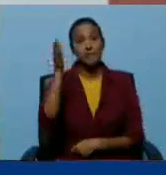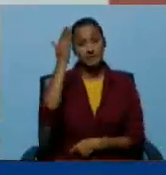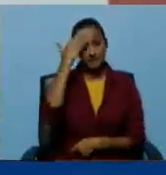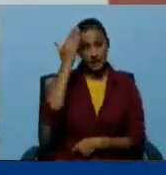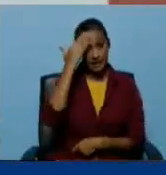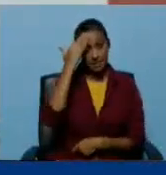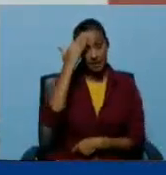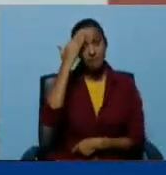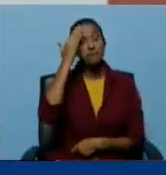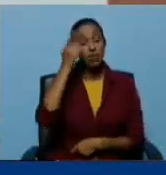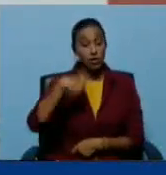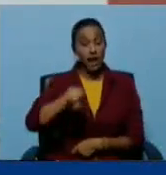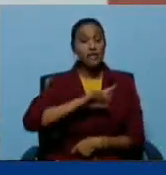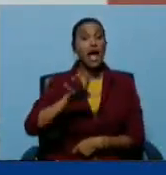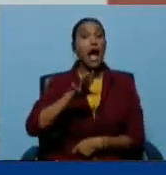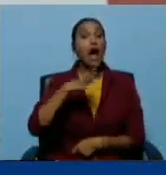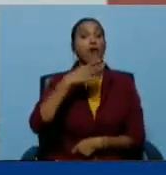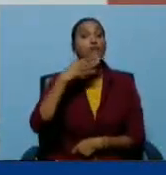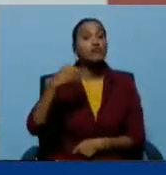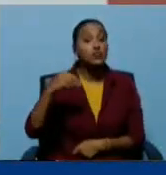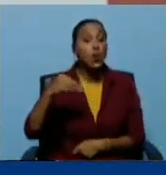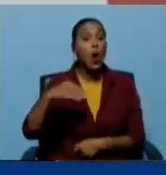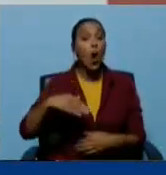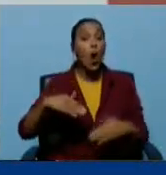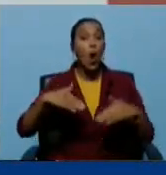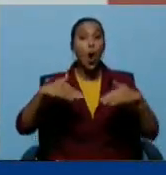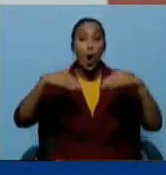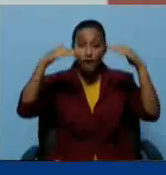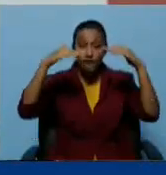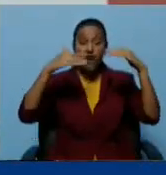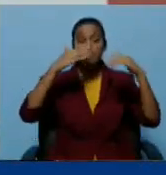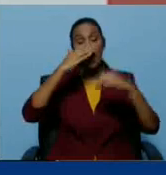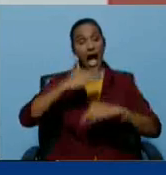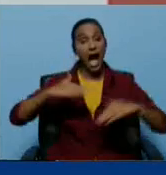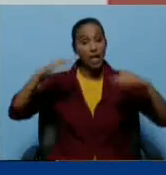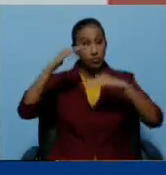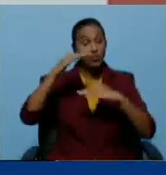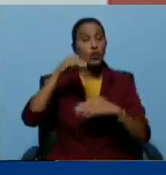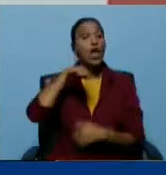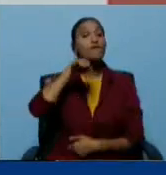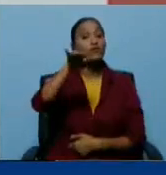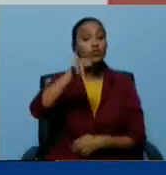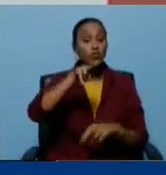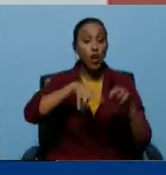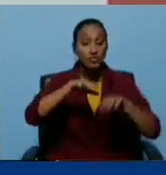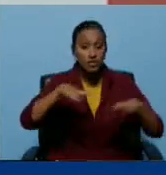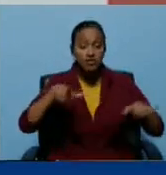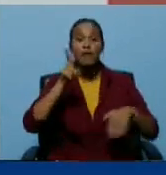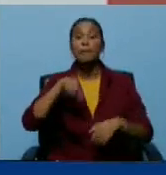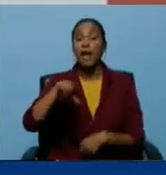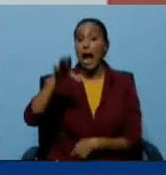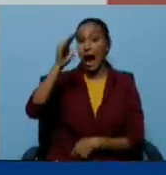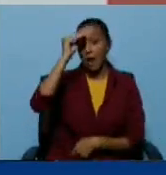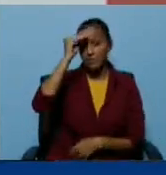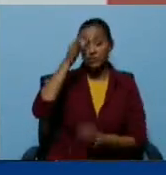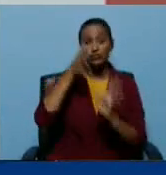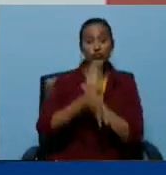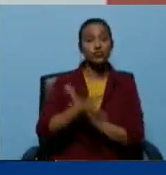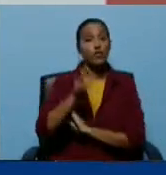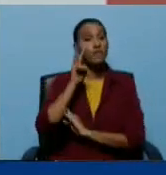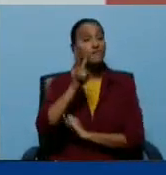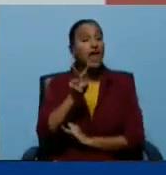que están por nacer. Nacimos para derrotar el fascismo y ver a la patria crecer.